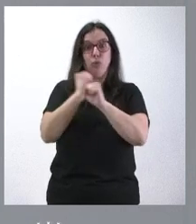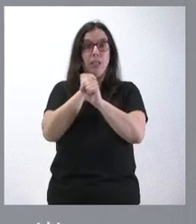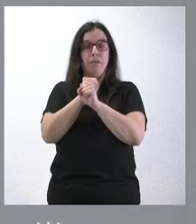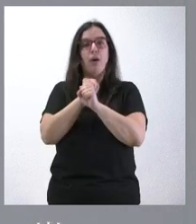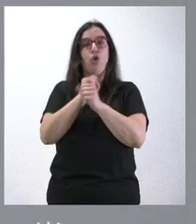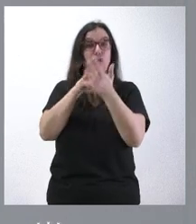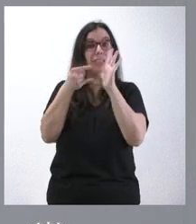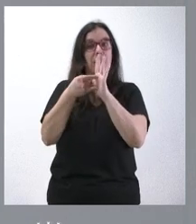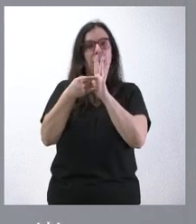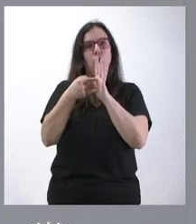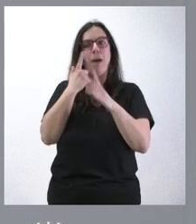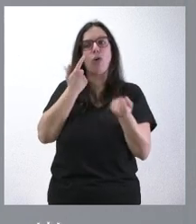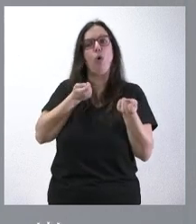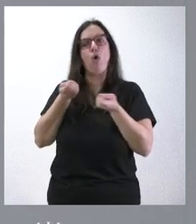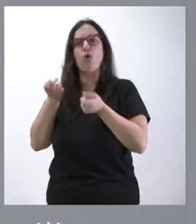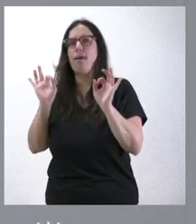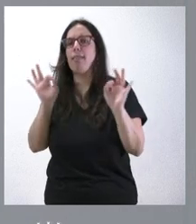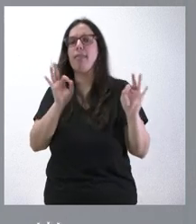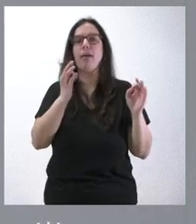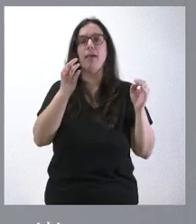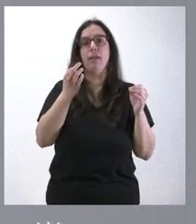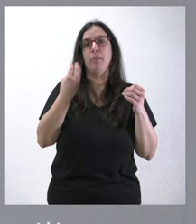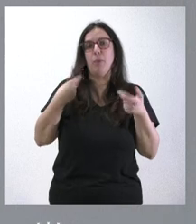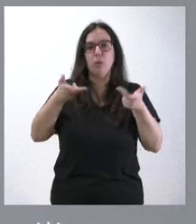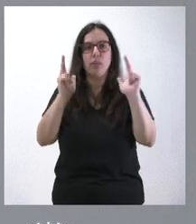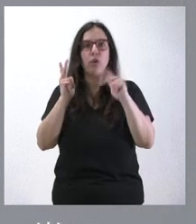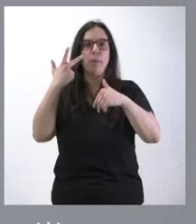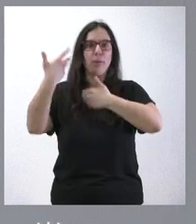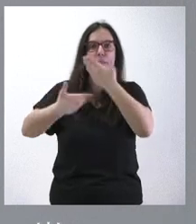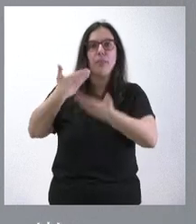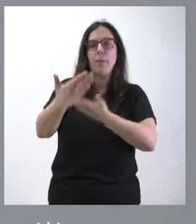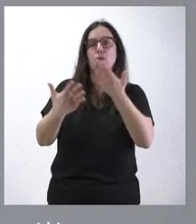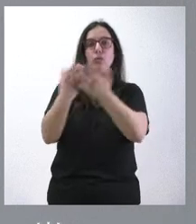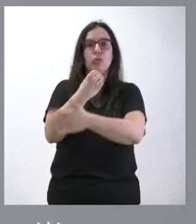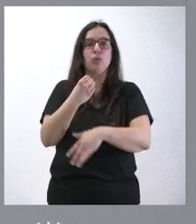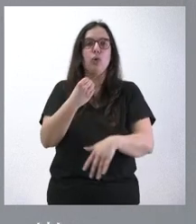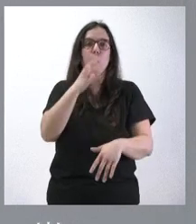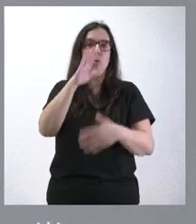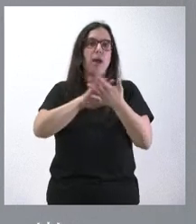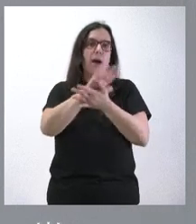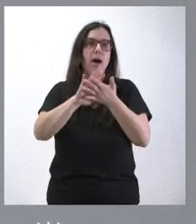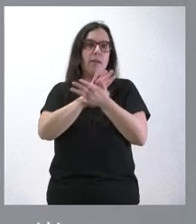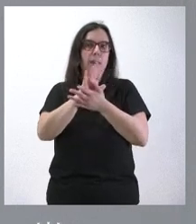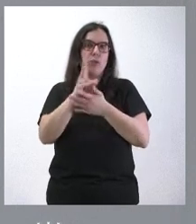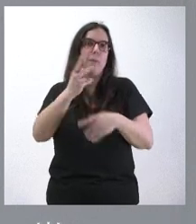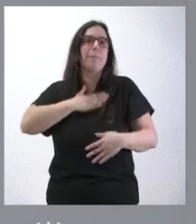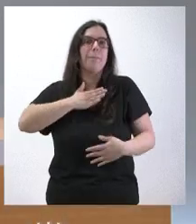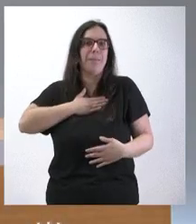técnico en todo lo que tiene que ver las autorizaciones de los procedimientos cuando estamos hablando de este tipo de